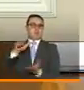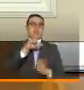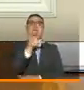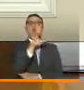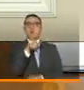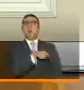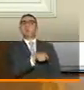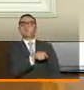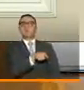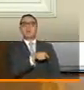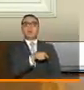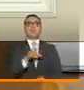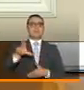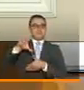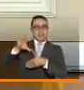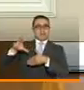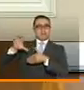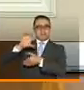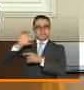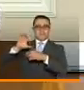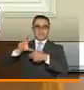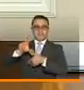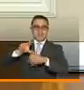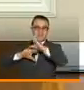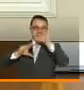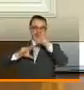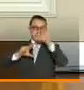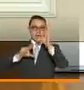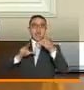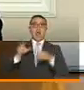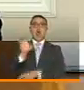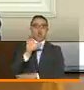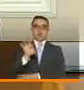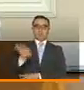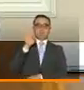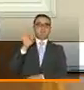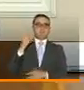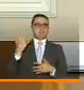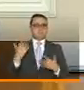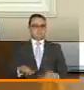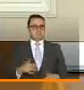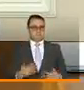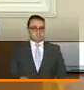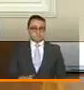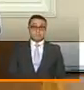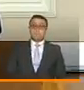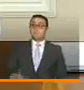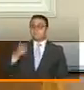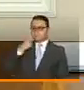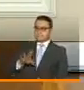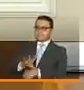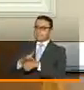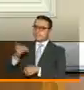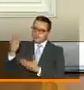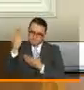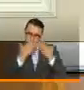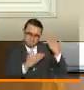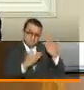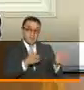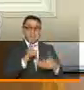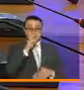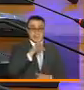Latina y el Caribe. Así que, doctor Esguerra, mi pregunta: ¿cómo está haciendo usted ese balance del Plan Nacional